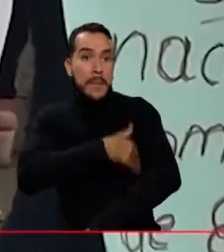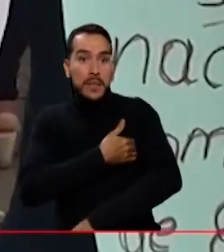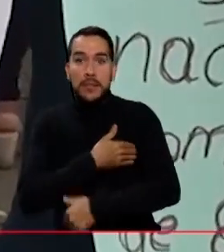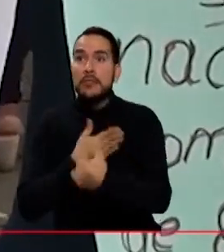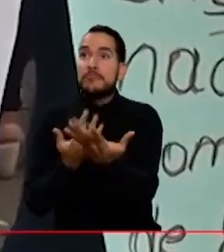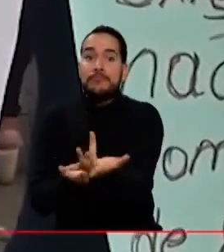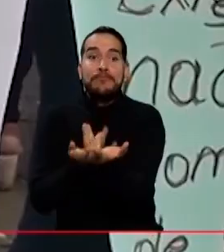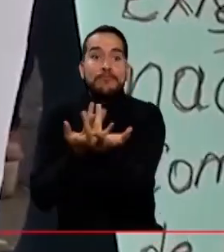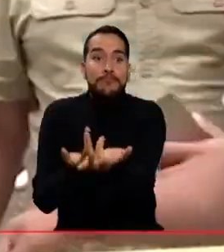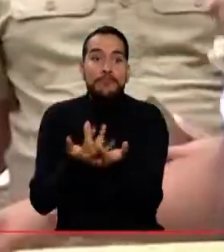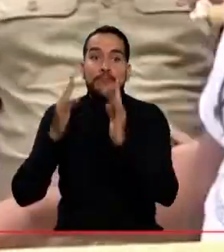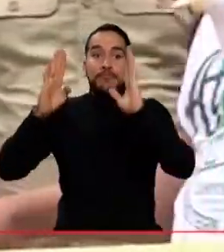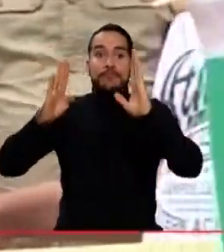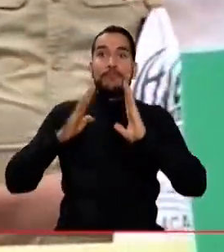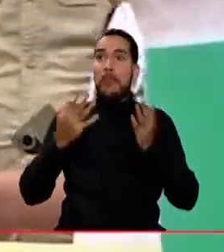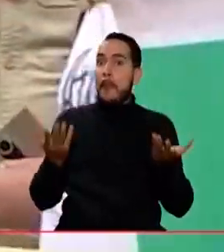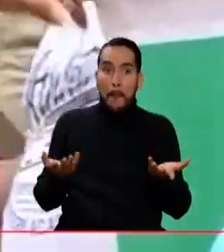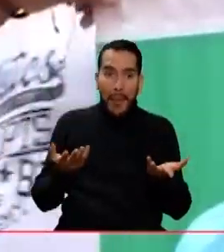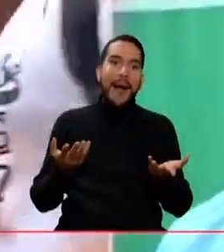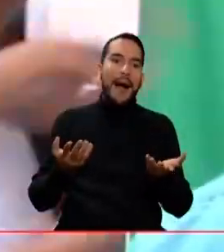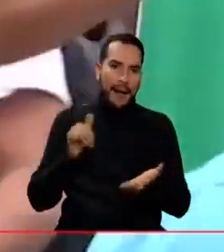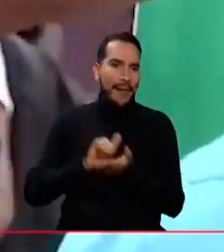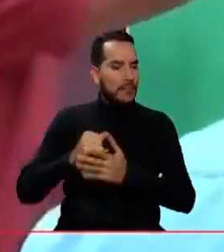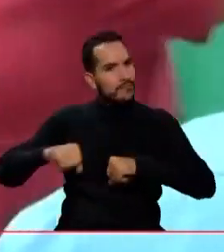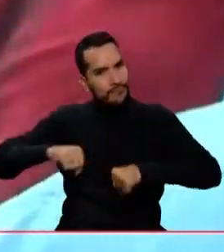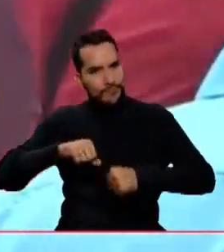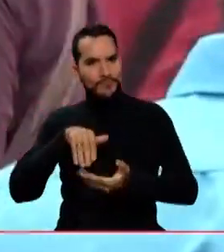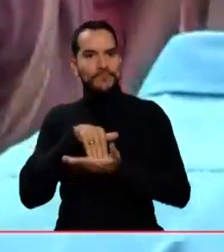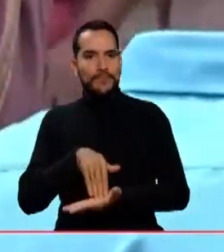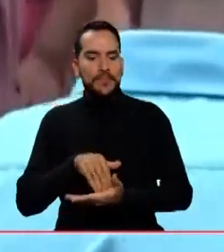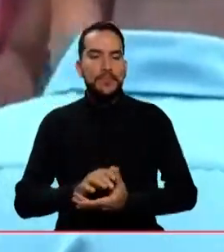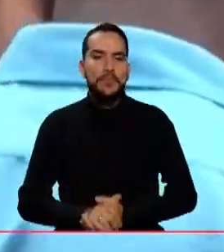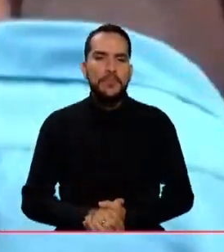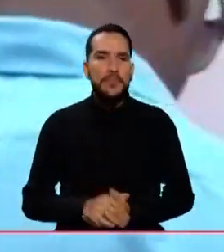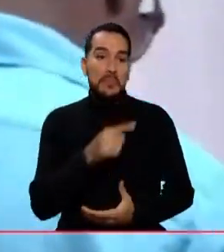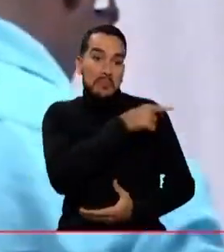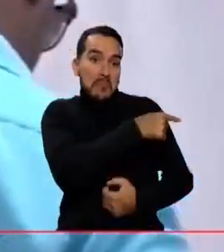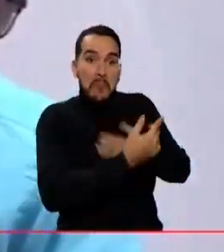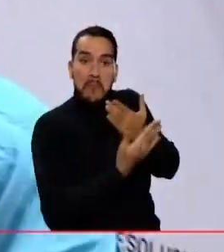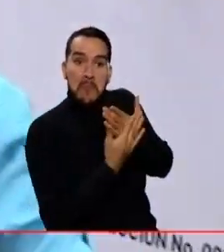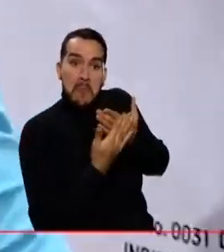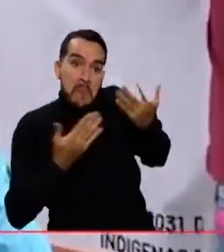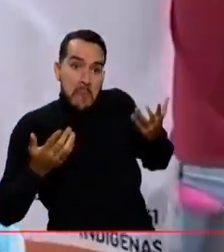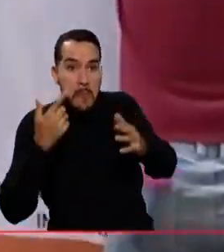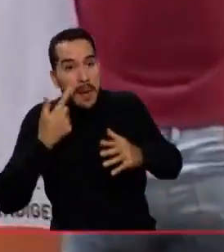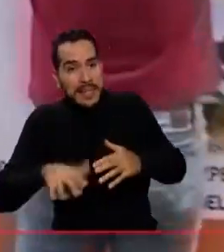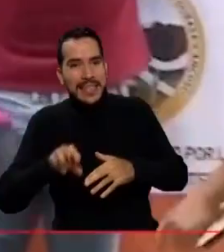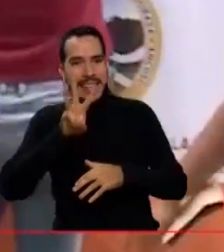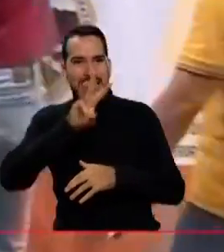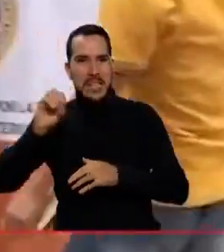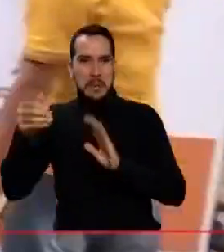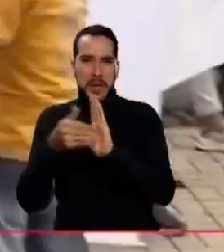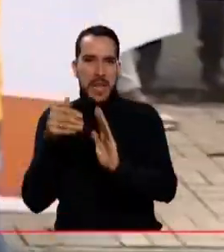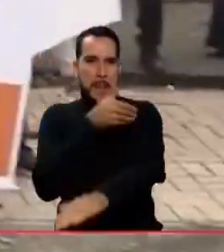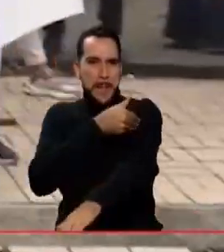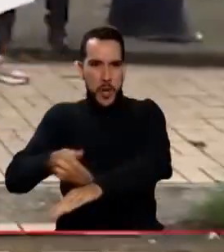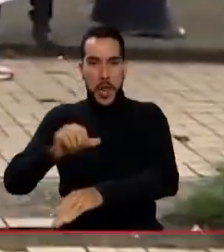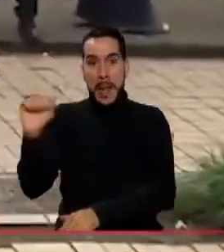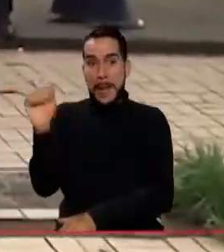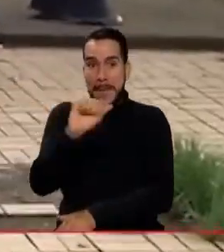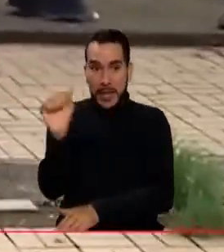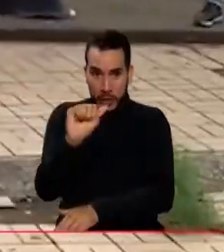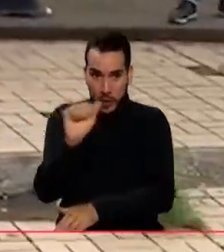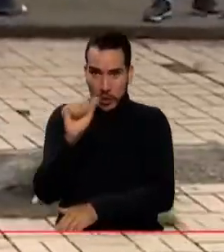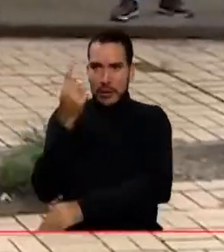vamos a ser contundentes. Según la organización indígena, son 30 mil millones de pesos los que se les adeudan luego que el año anterior la gobernación del